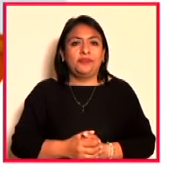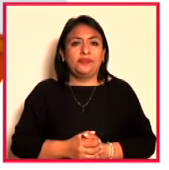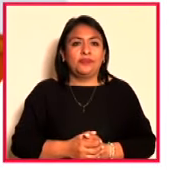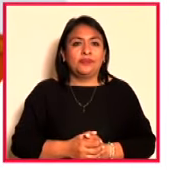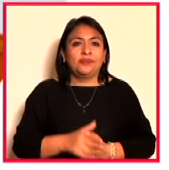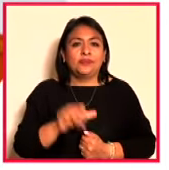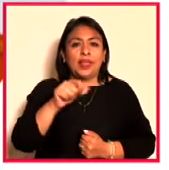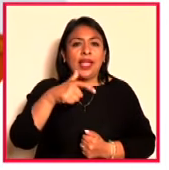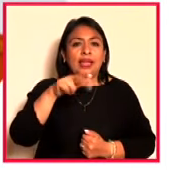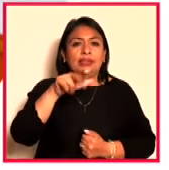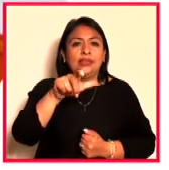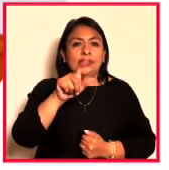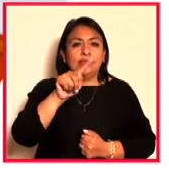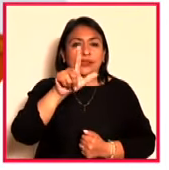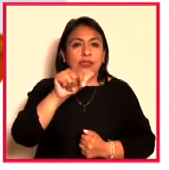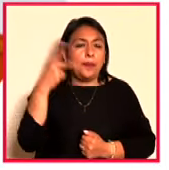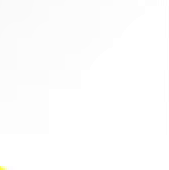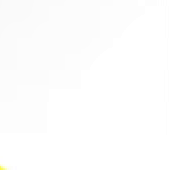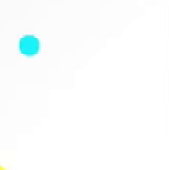Aquixtla, Puebla.